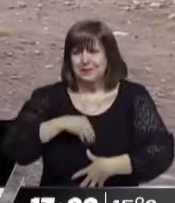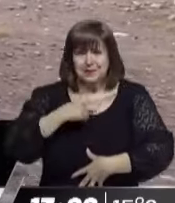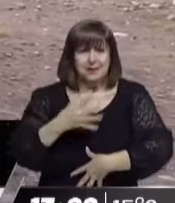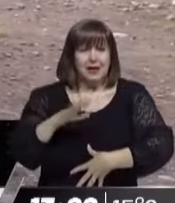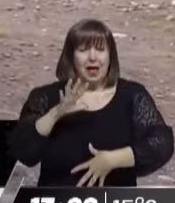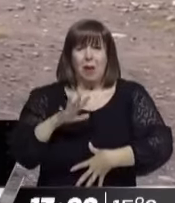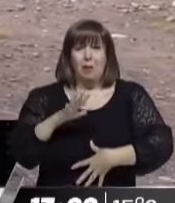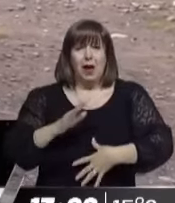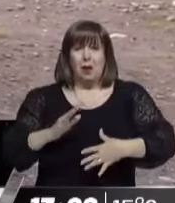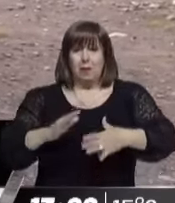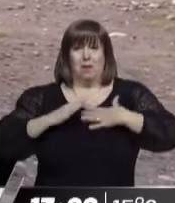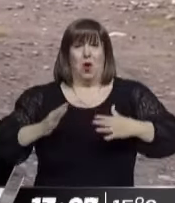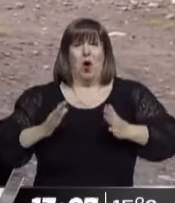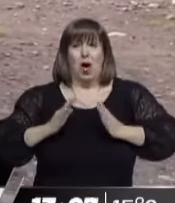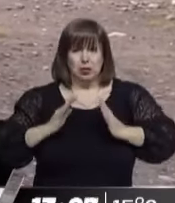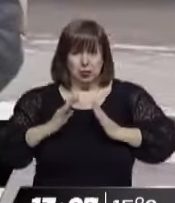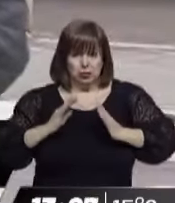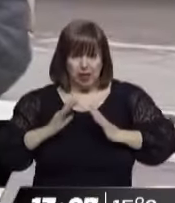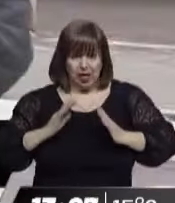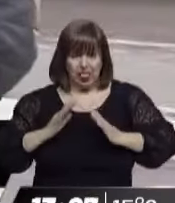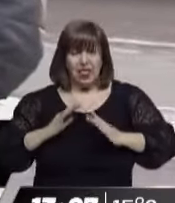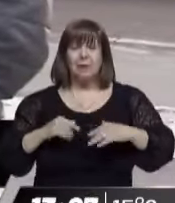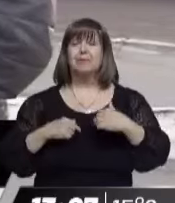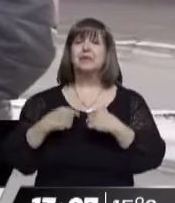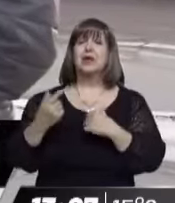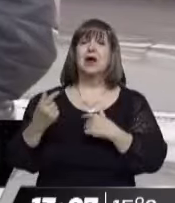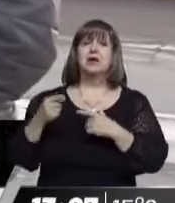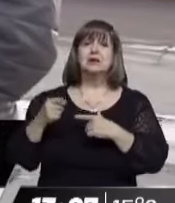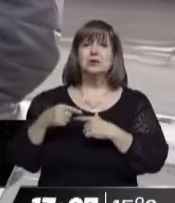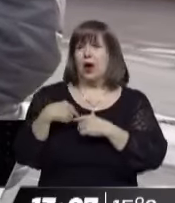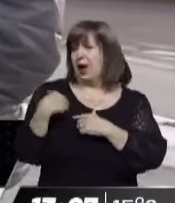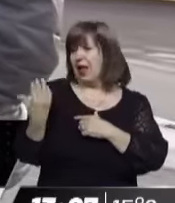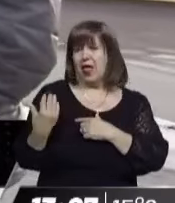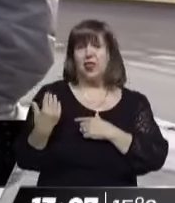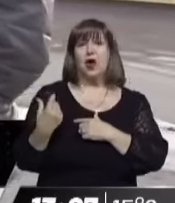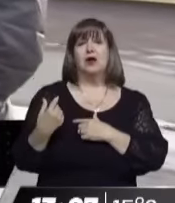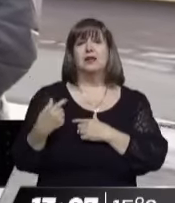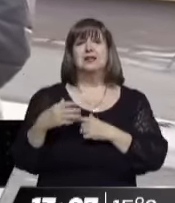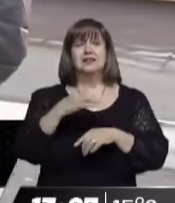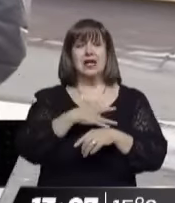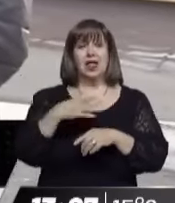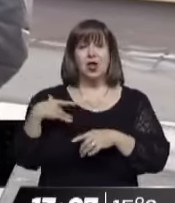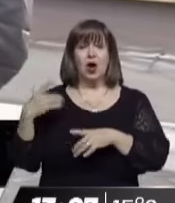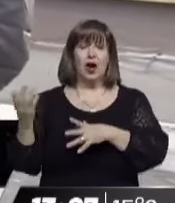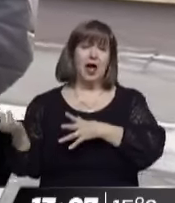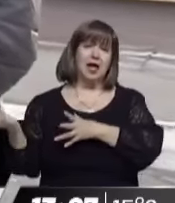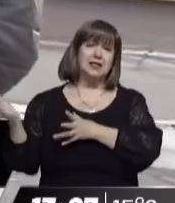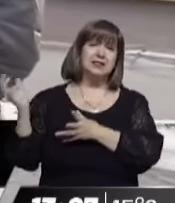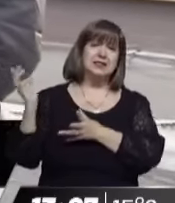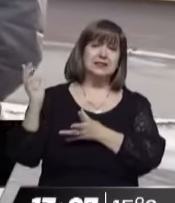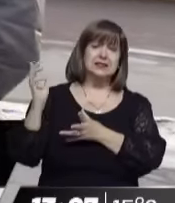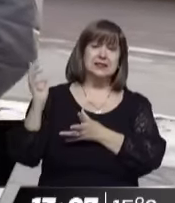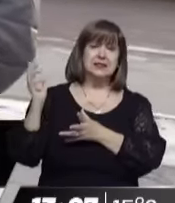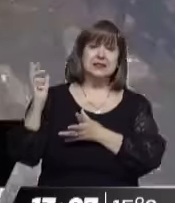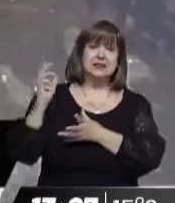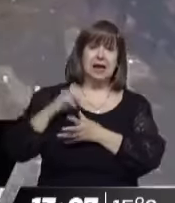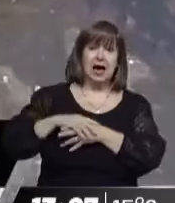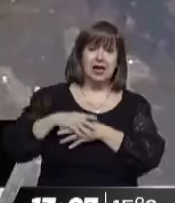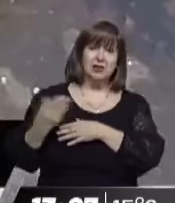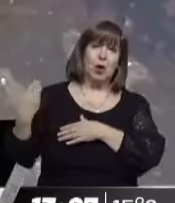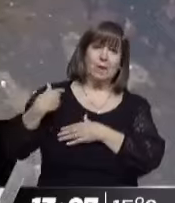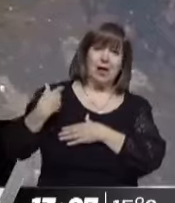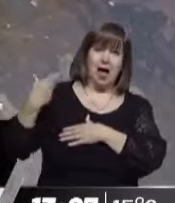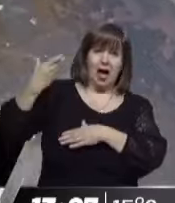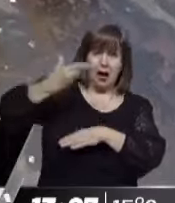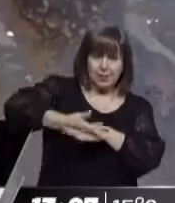es del mismo impacto, del mismo golpe. ¿Ayudaron a la gente? Sí, tenía al lado a una señora que se me cayó prácticamente cruzada sobre mis